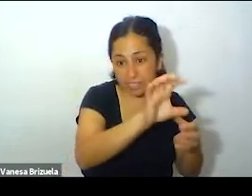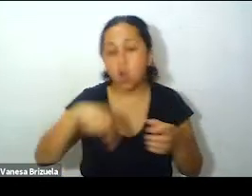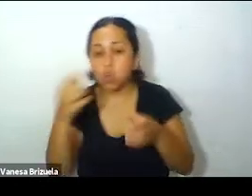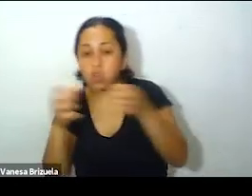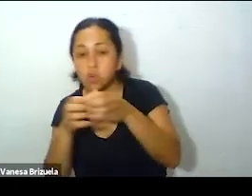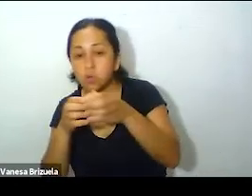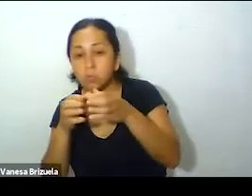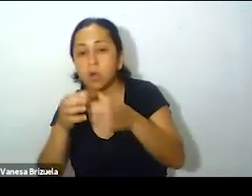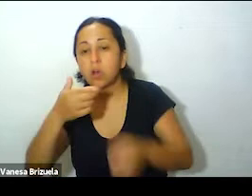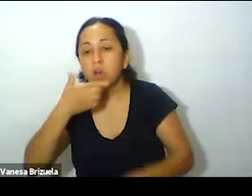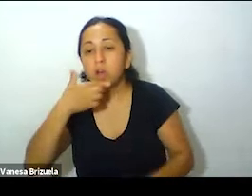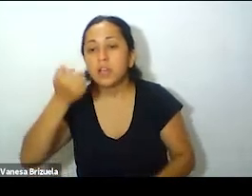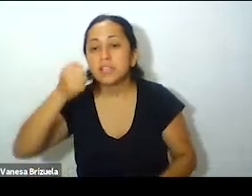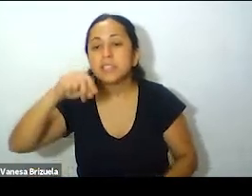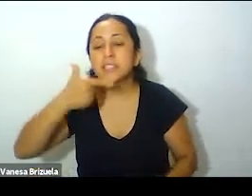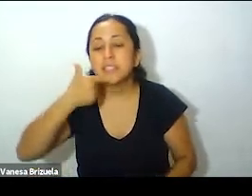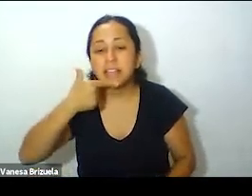clasificación gigante de tipografías,